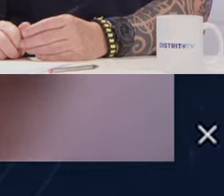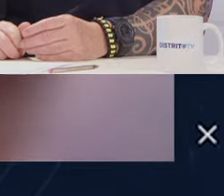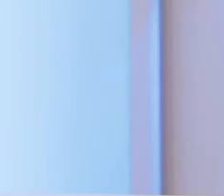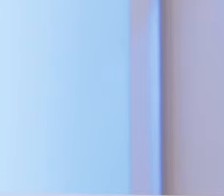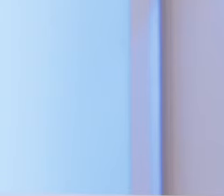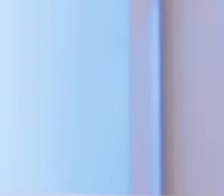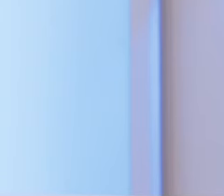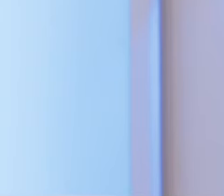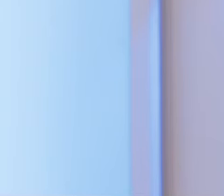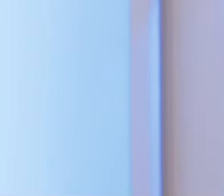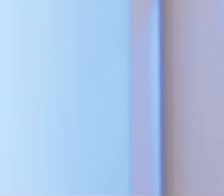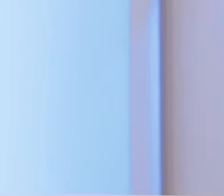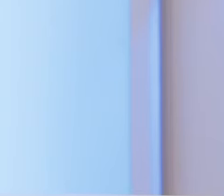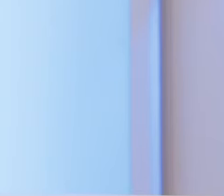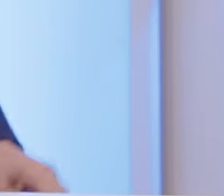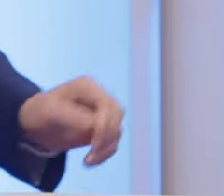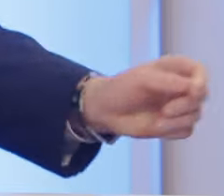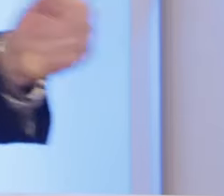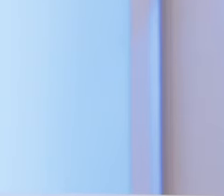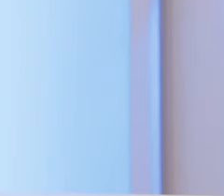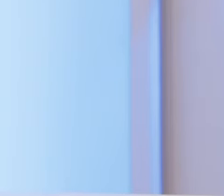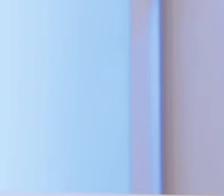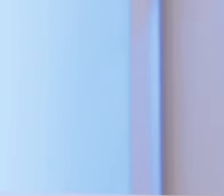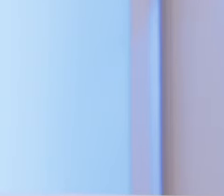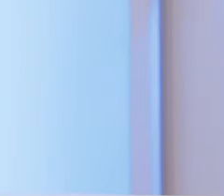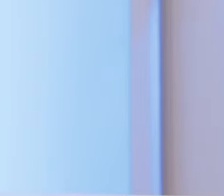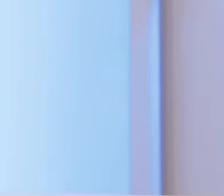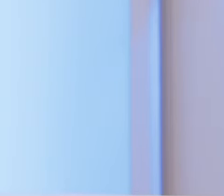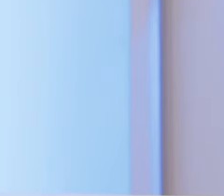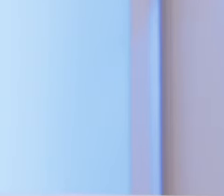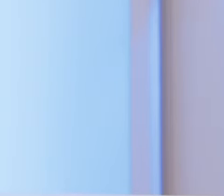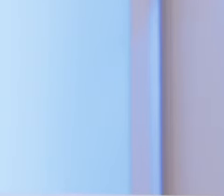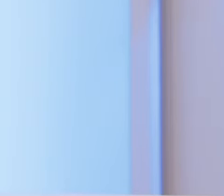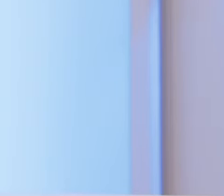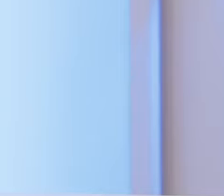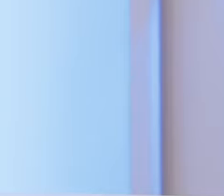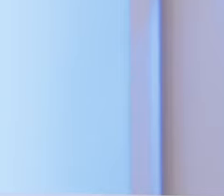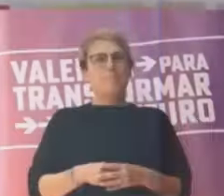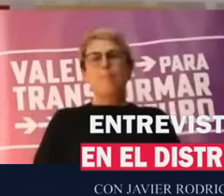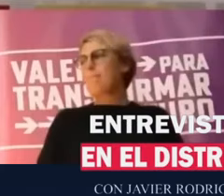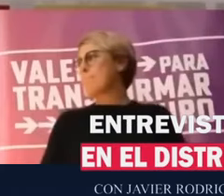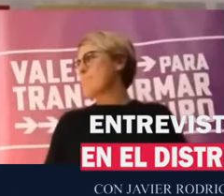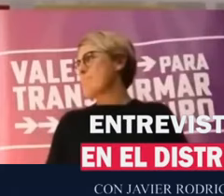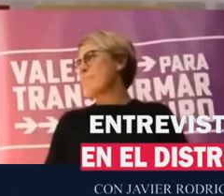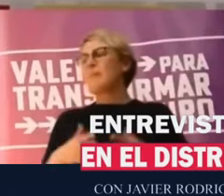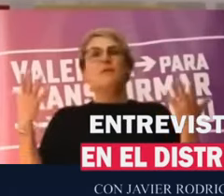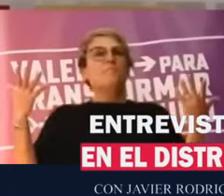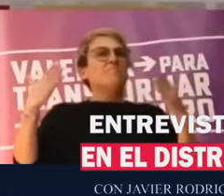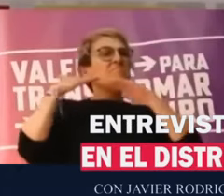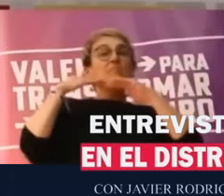Pues ahora que hablas de gente que tiene inmunidad, te voy a poner otro vídeo que seguramente no te va a gustar tanto, de una persona que ya no tiene inmunidad. Cuando se